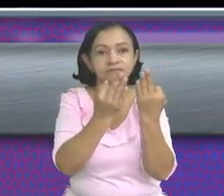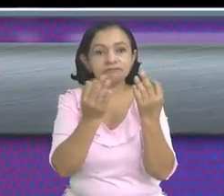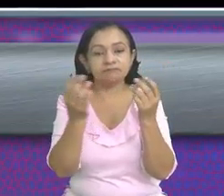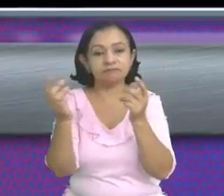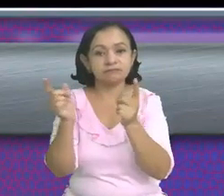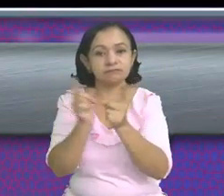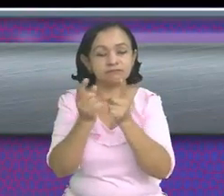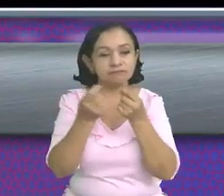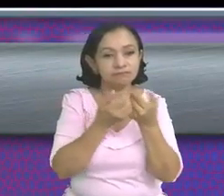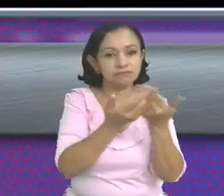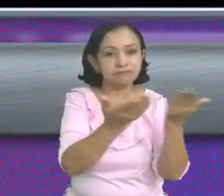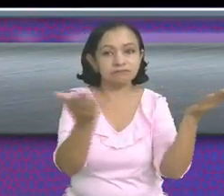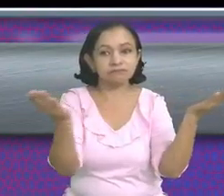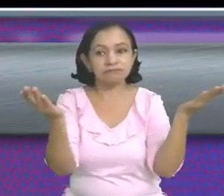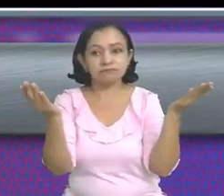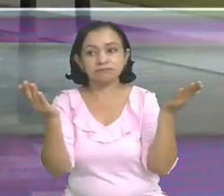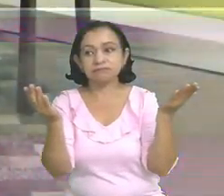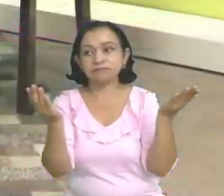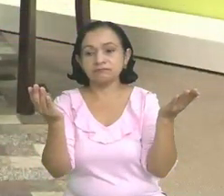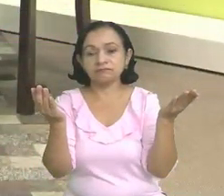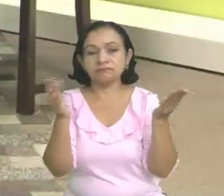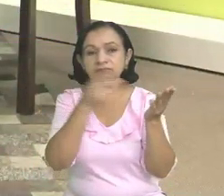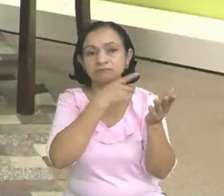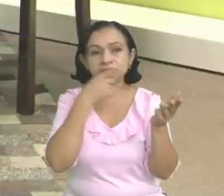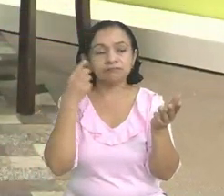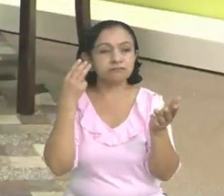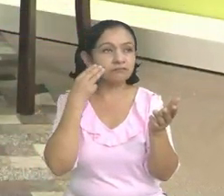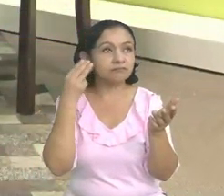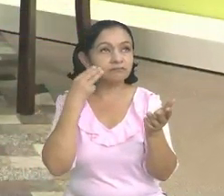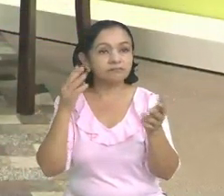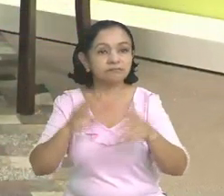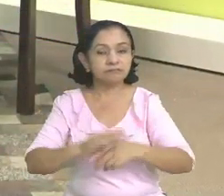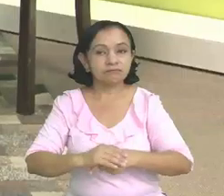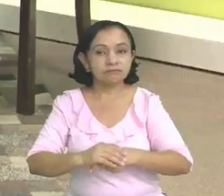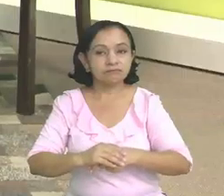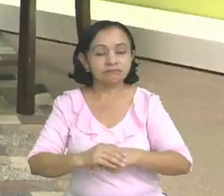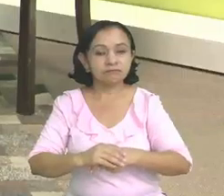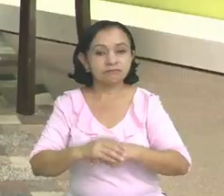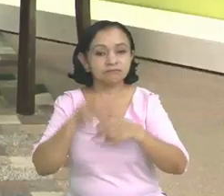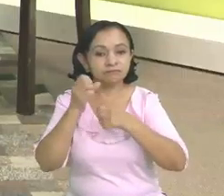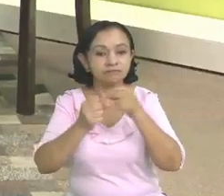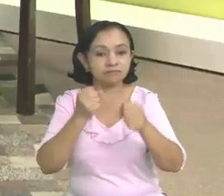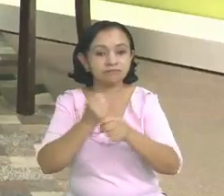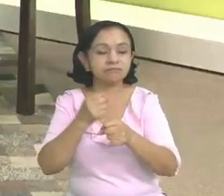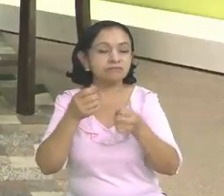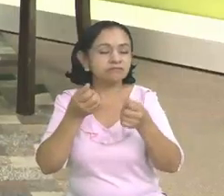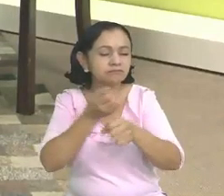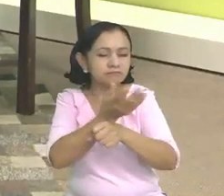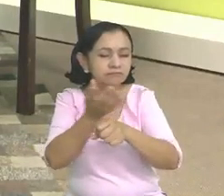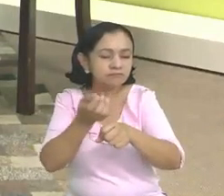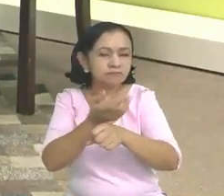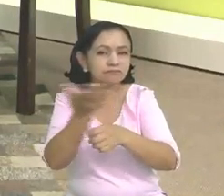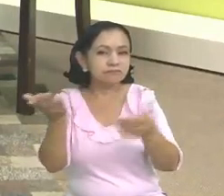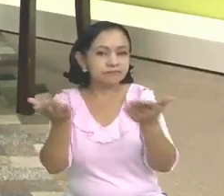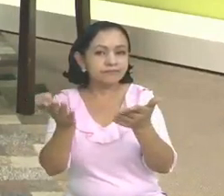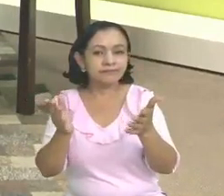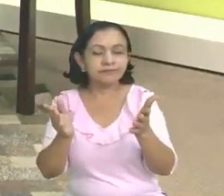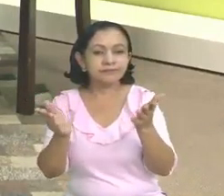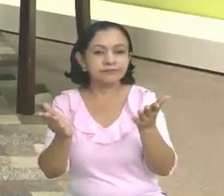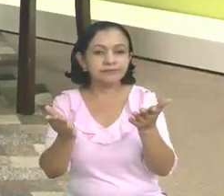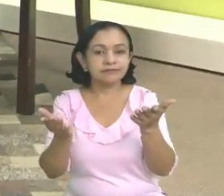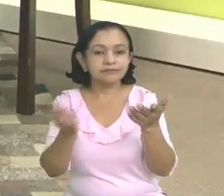le daría, ya para concluir, doctora, a los padres que tenemos niños, niñas en esa etapa de adolescencia? tanto niños y niñas, recordémonos